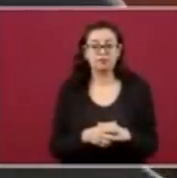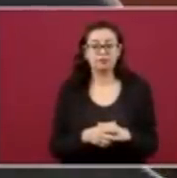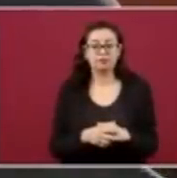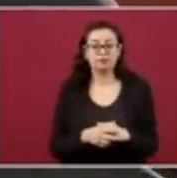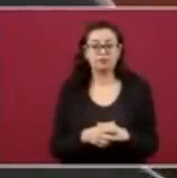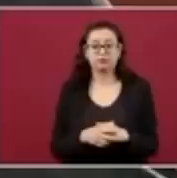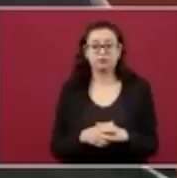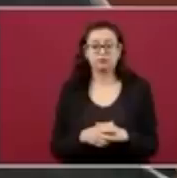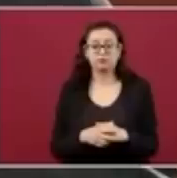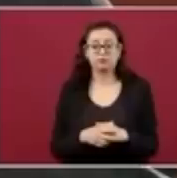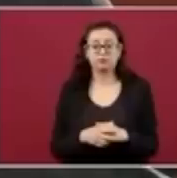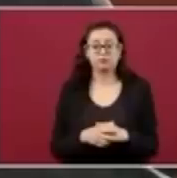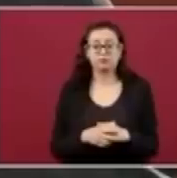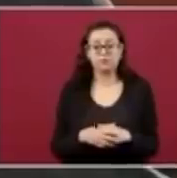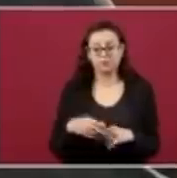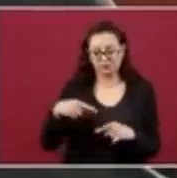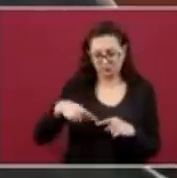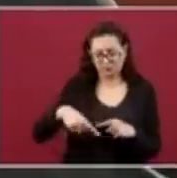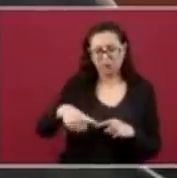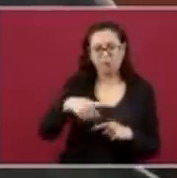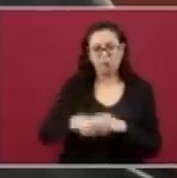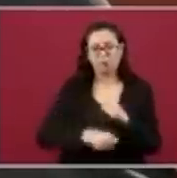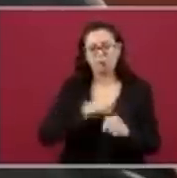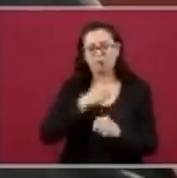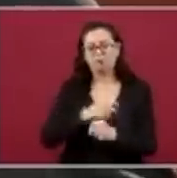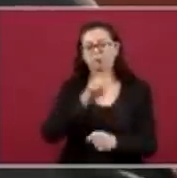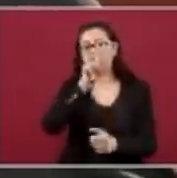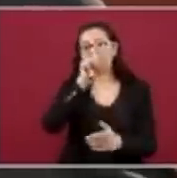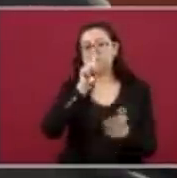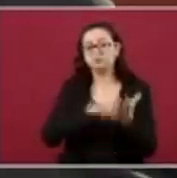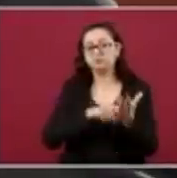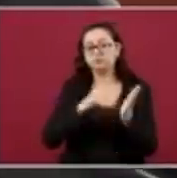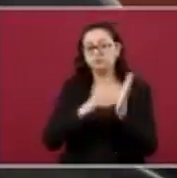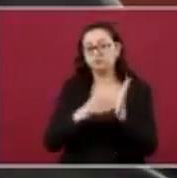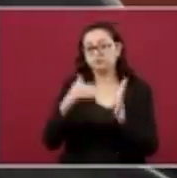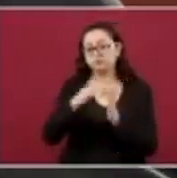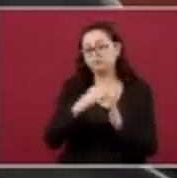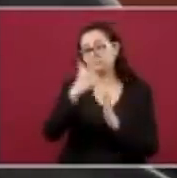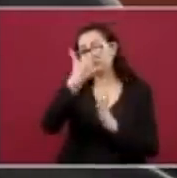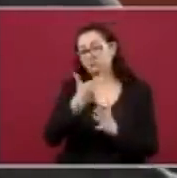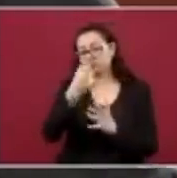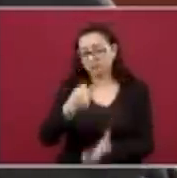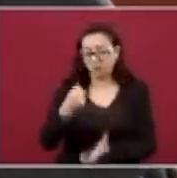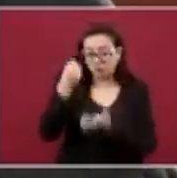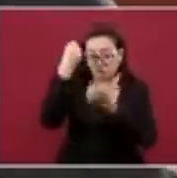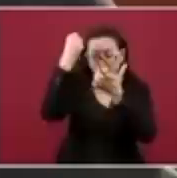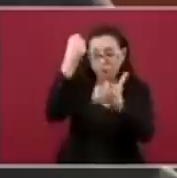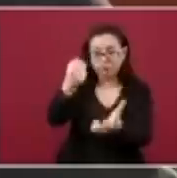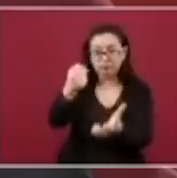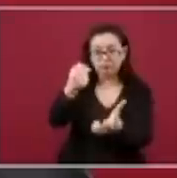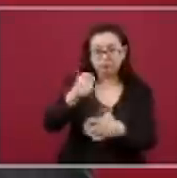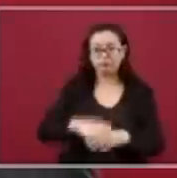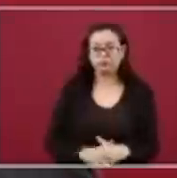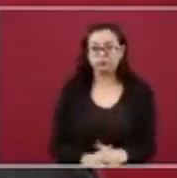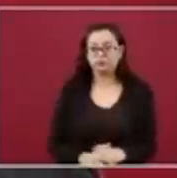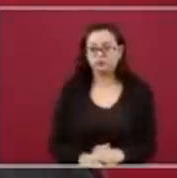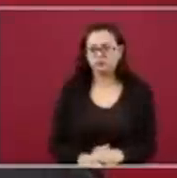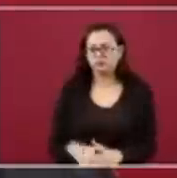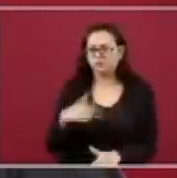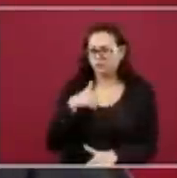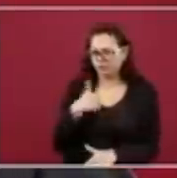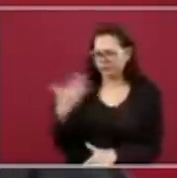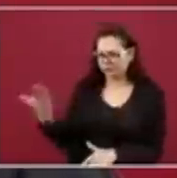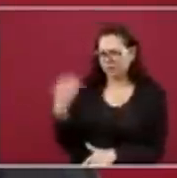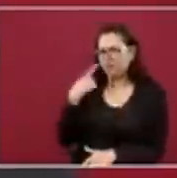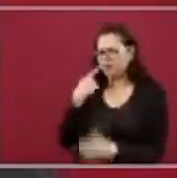autorizaron para este año 1,000 millones de pesos, pero cuando pido el reporte